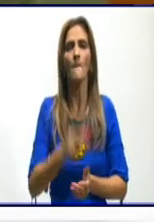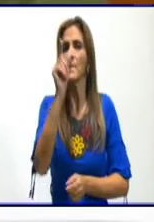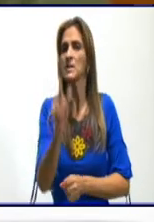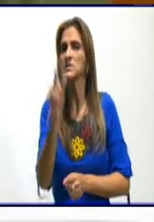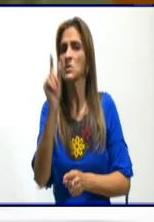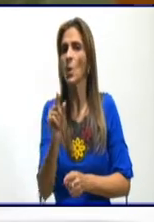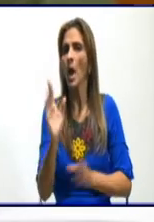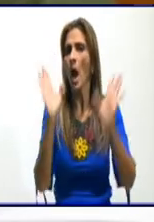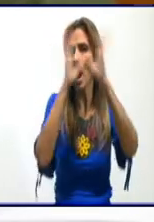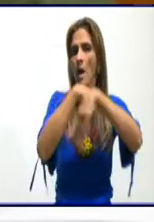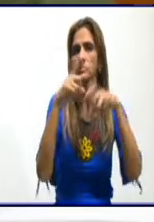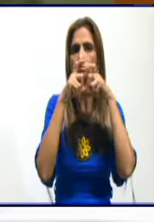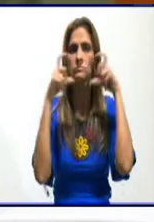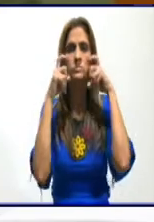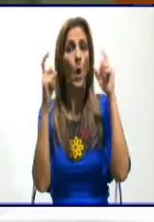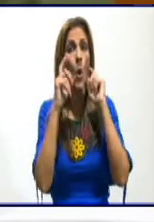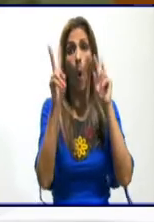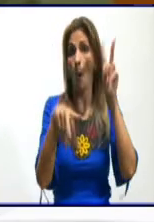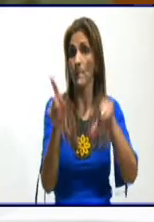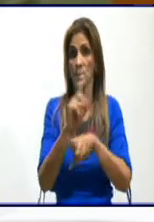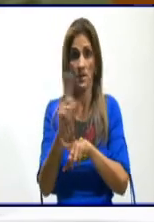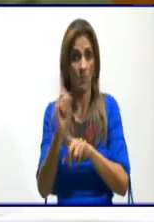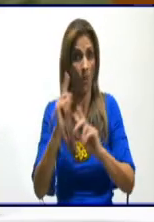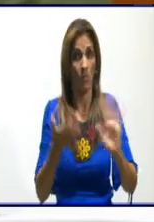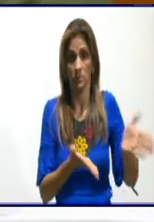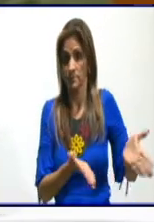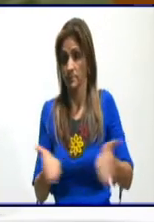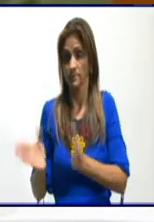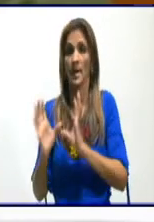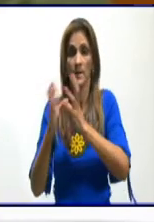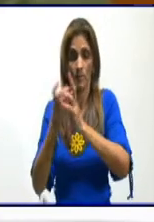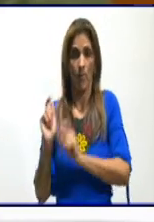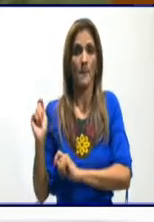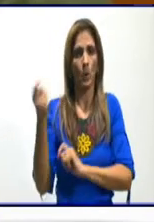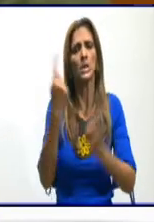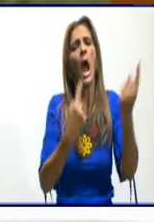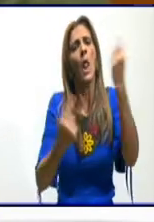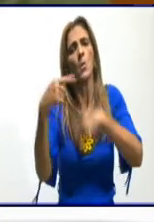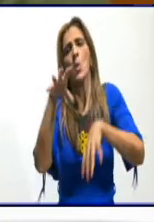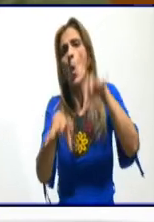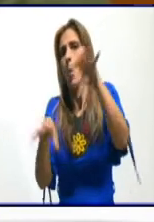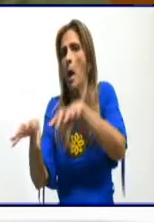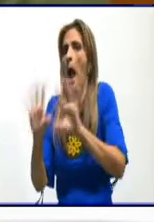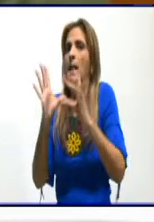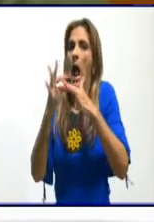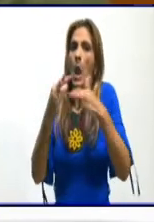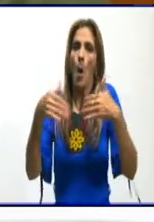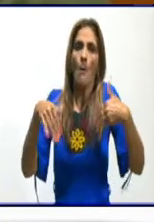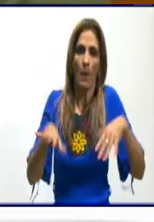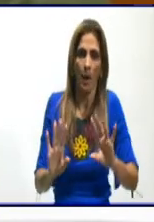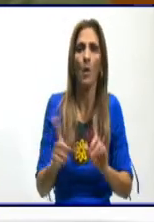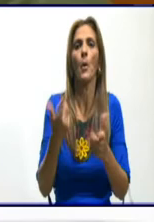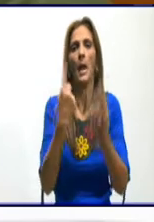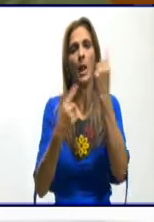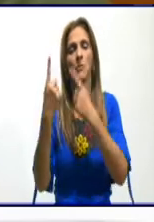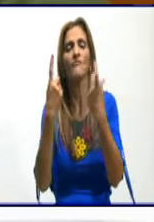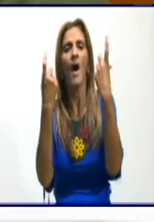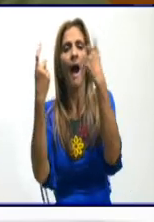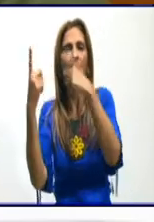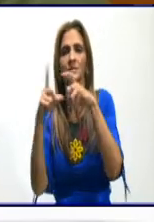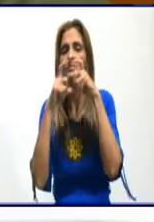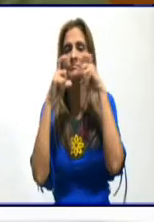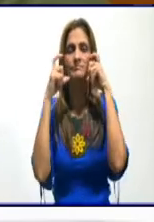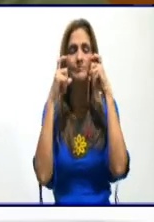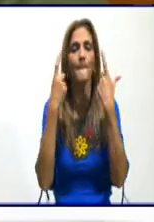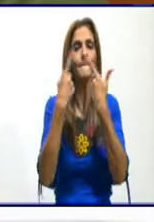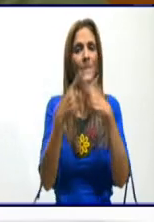lo que no quiere decir que no haya habido en algunos lugares incluso y me decían muchas personas de barrio de